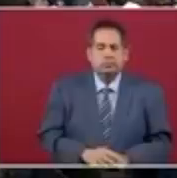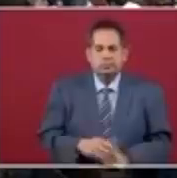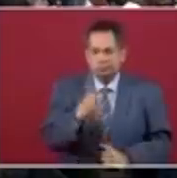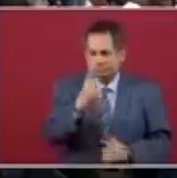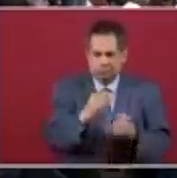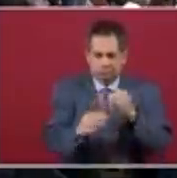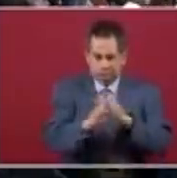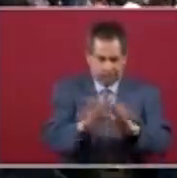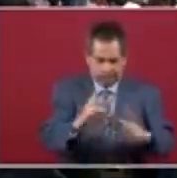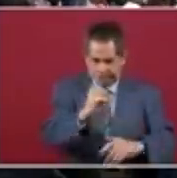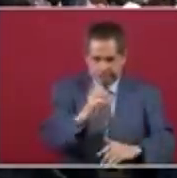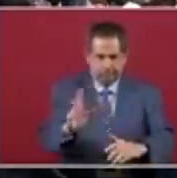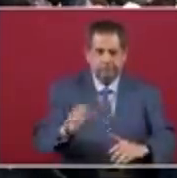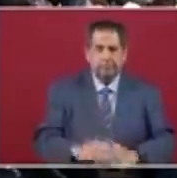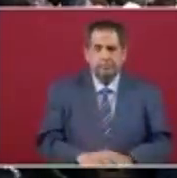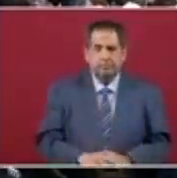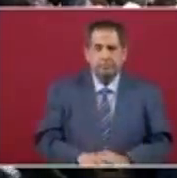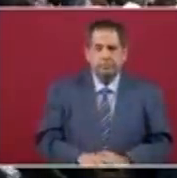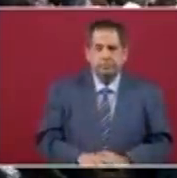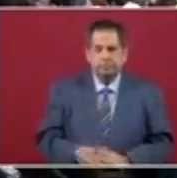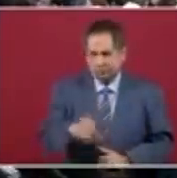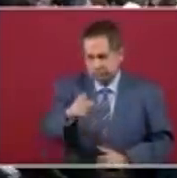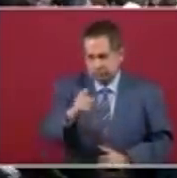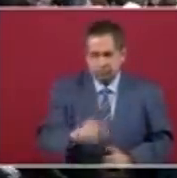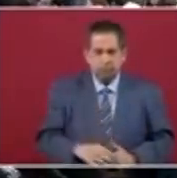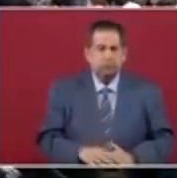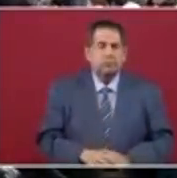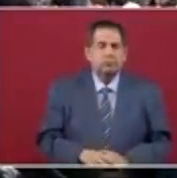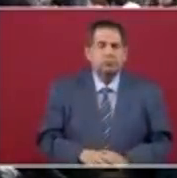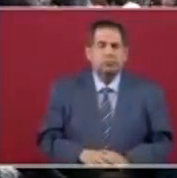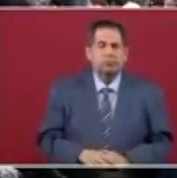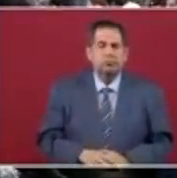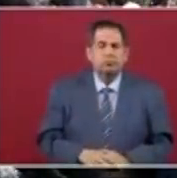Una ya, ¿no? A ver tú.